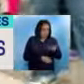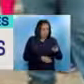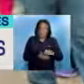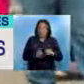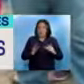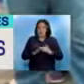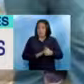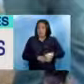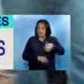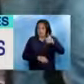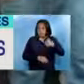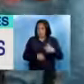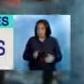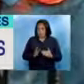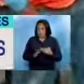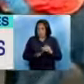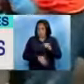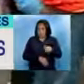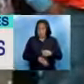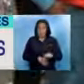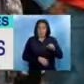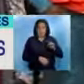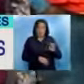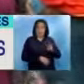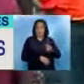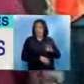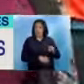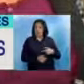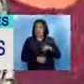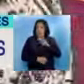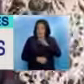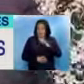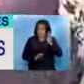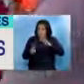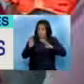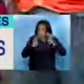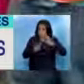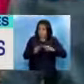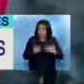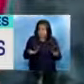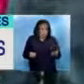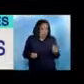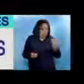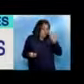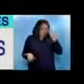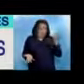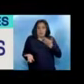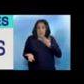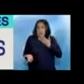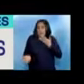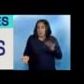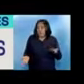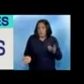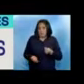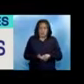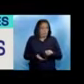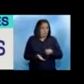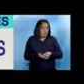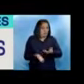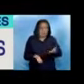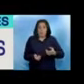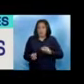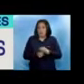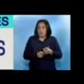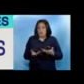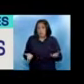de este inmueble, la señora Melba Lévano, nos refiere que está muy preocupada porque no sabe quién va a responder por los